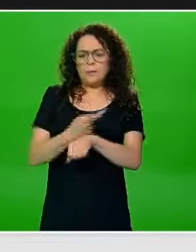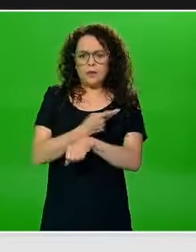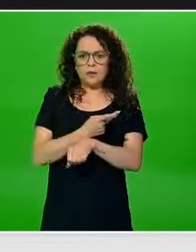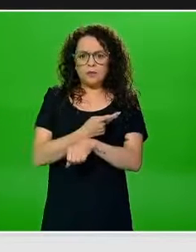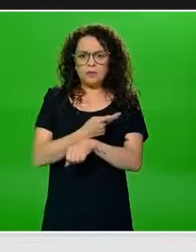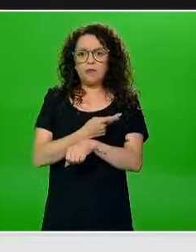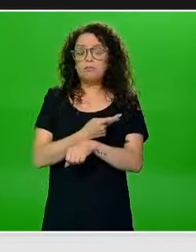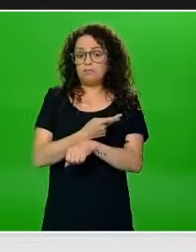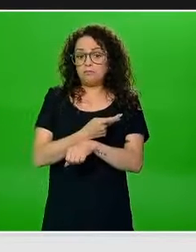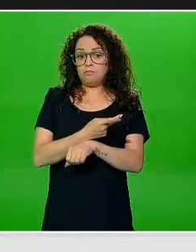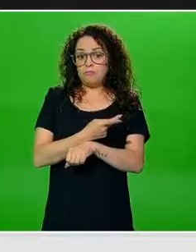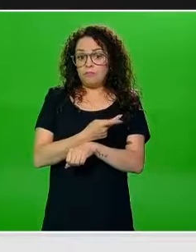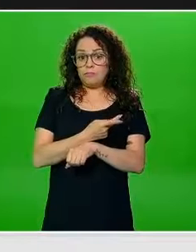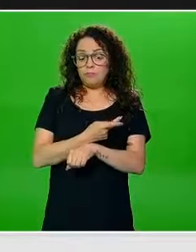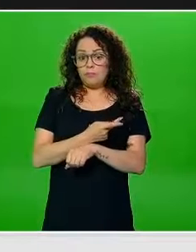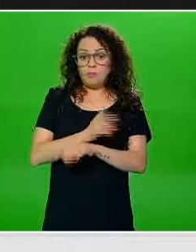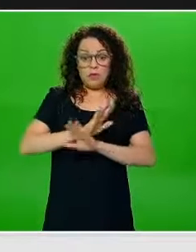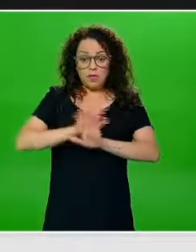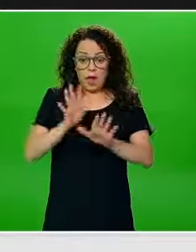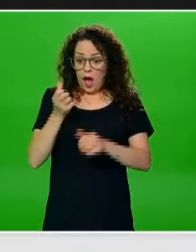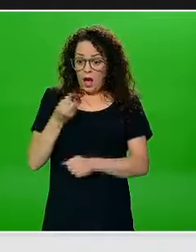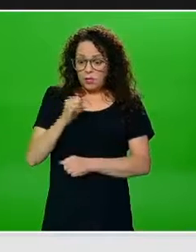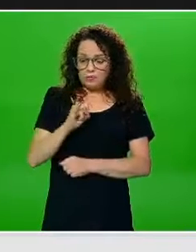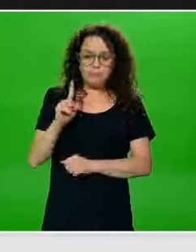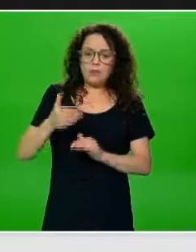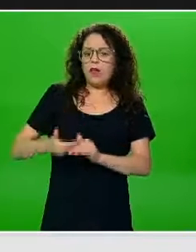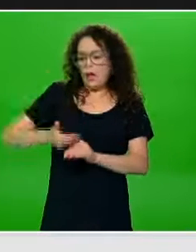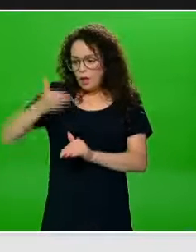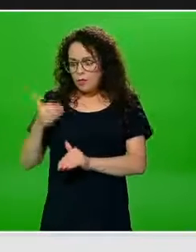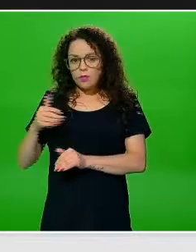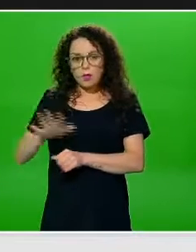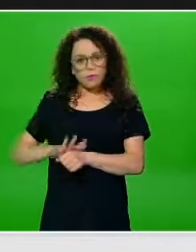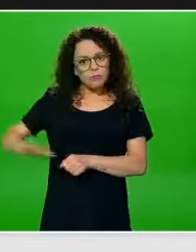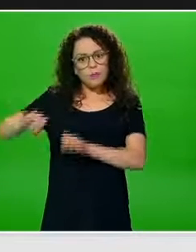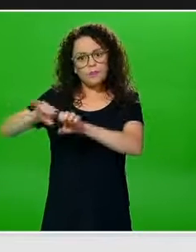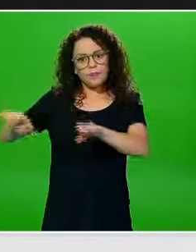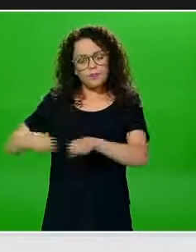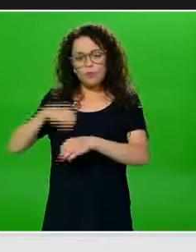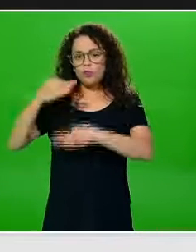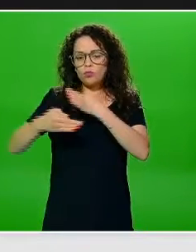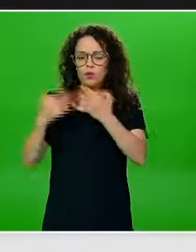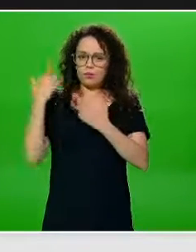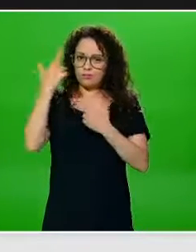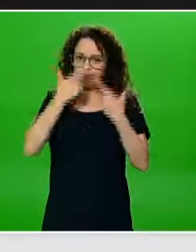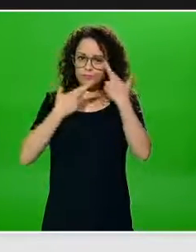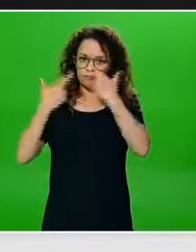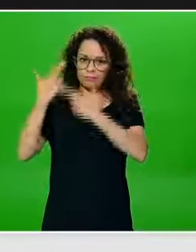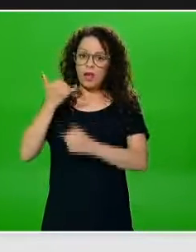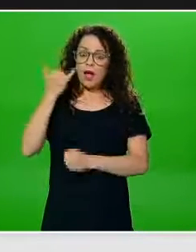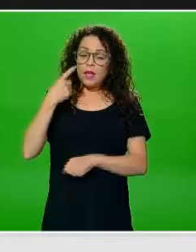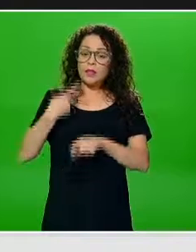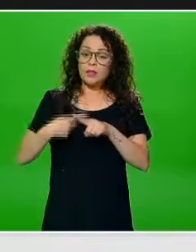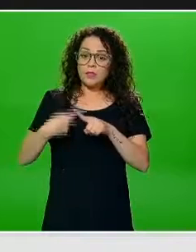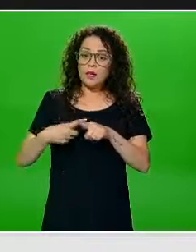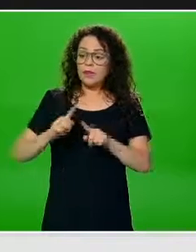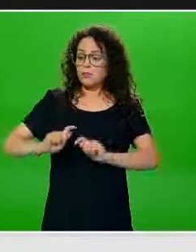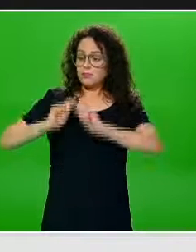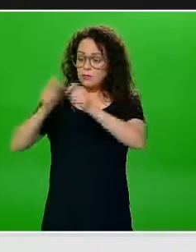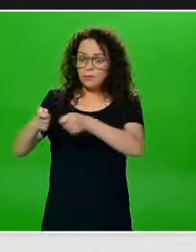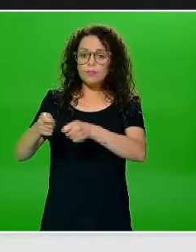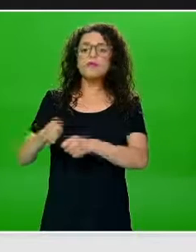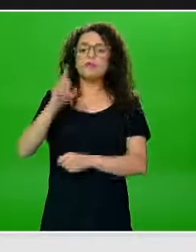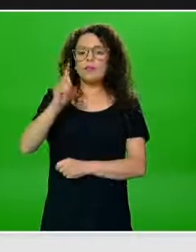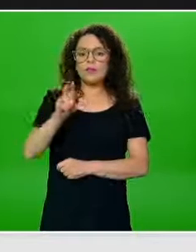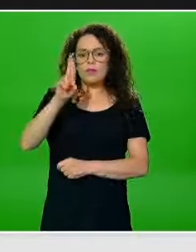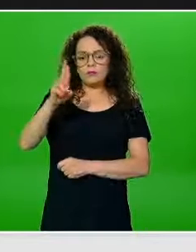fuera sin el visto bueno, la validación y la verificación de nuestro director general, el doctor Alomía Segarra. Entonces, a grosso modo, es un